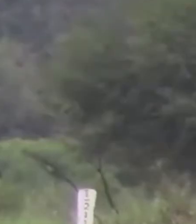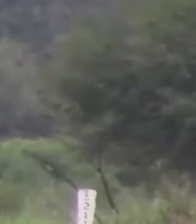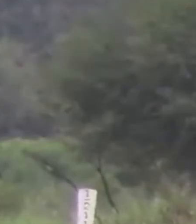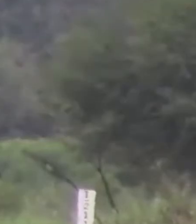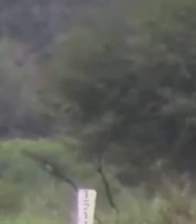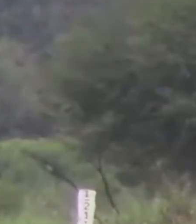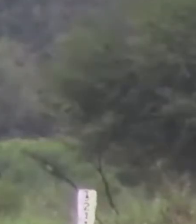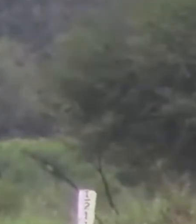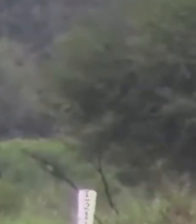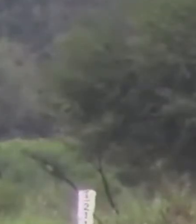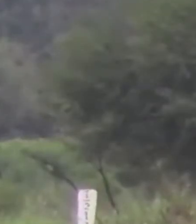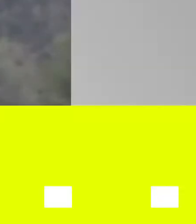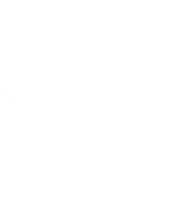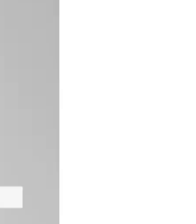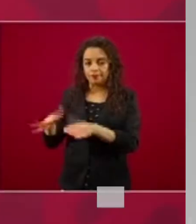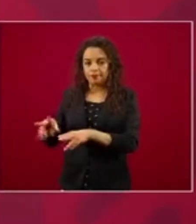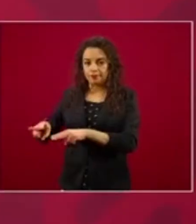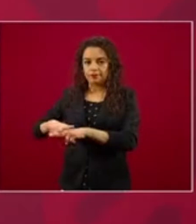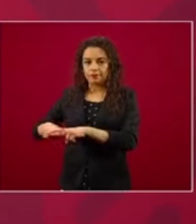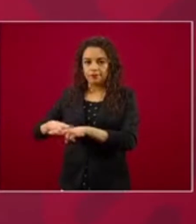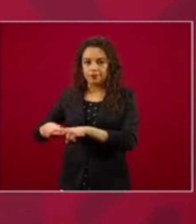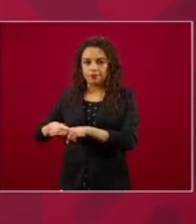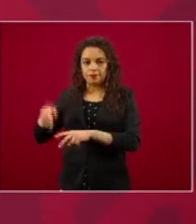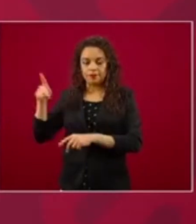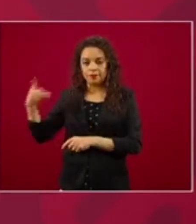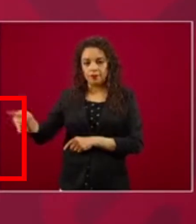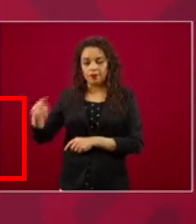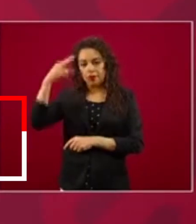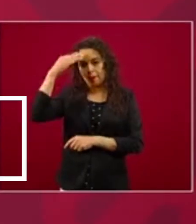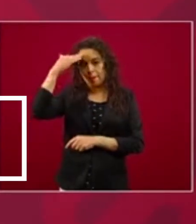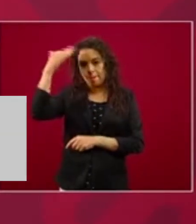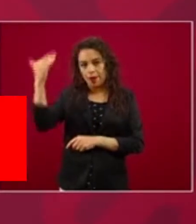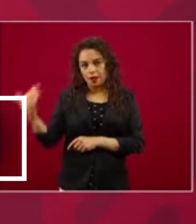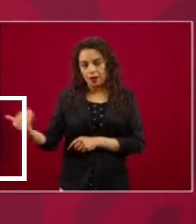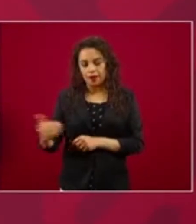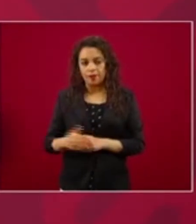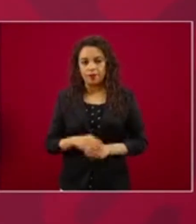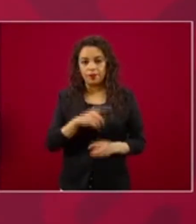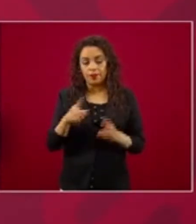en la refinería Dos Bocas. El jueves,